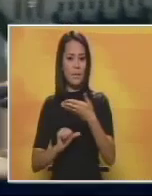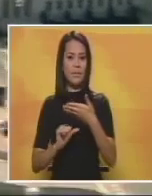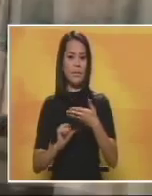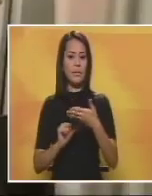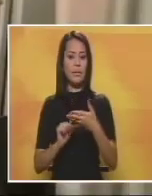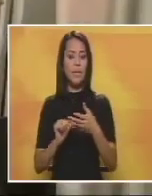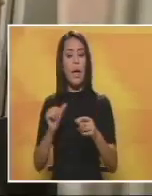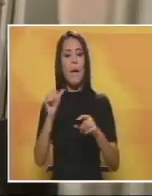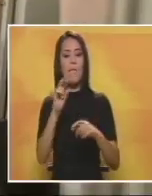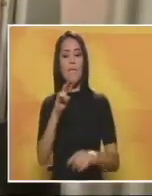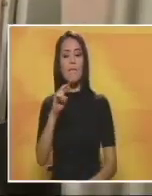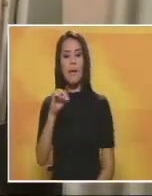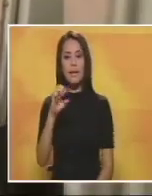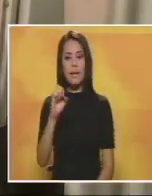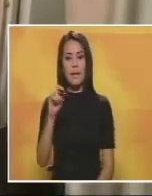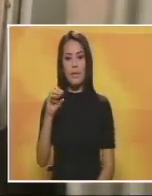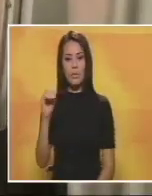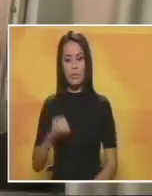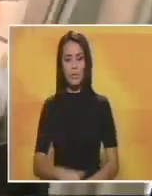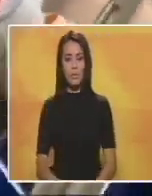el veneno ricina.